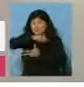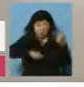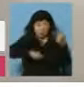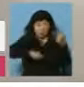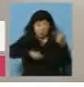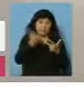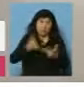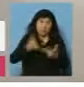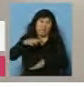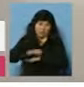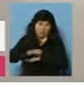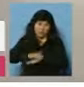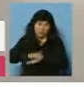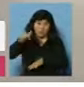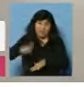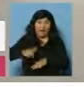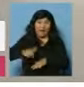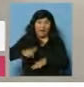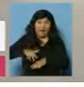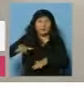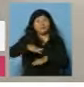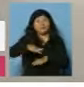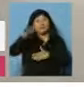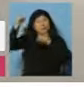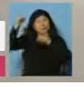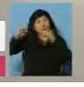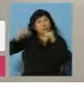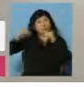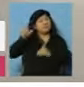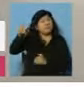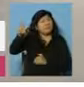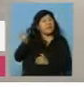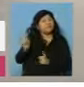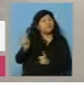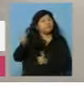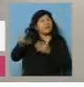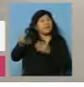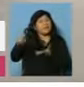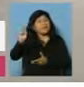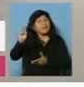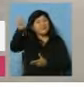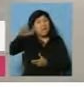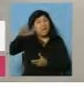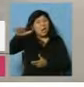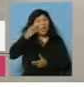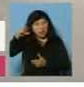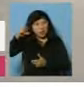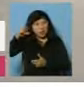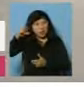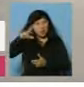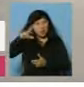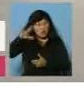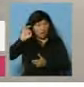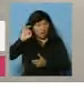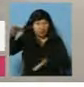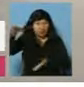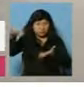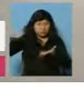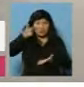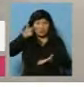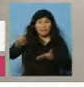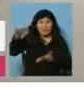y se toma como referencia el precio que cotiza en Chicago. En Chicago no es que se mueva mucho el precio, lo que se mueve es cuánto